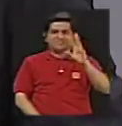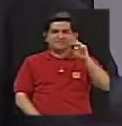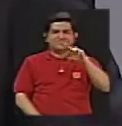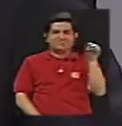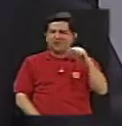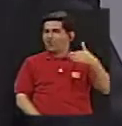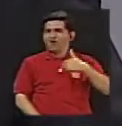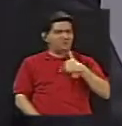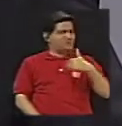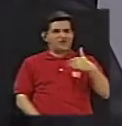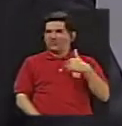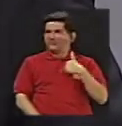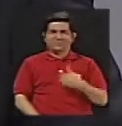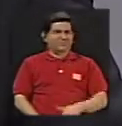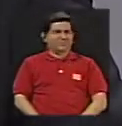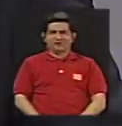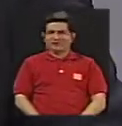tiene